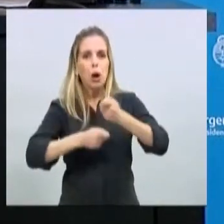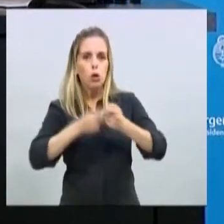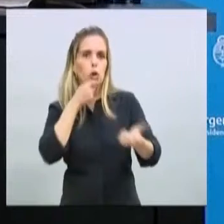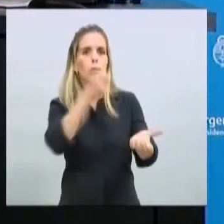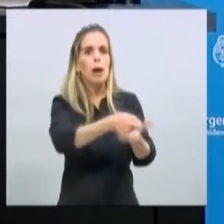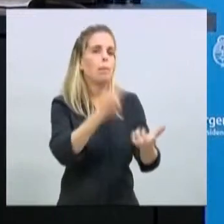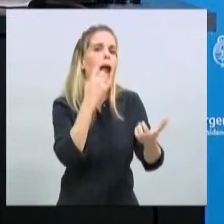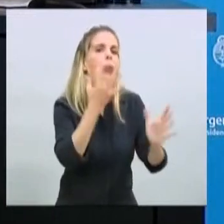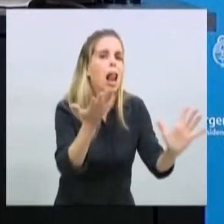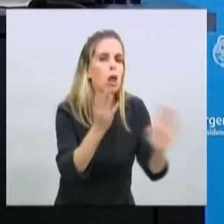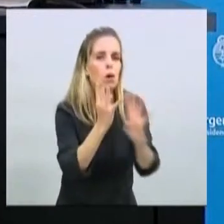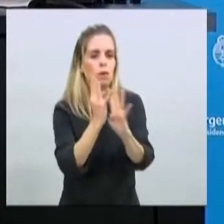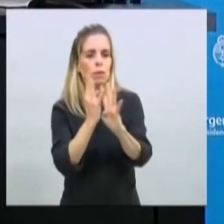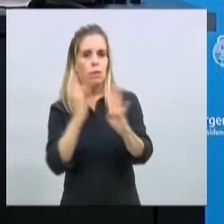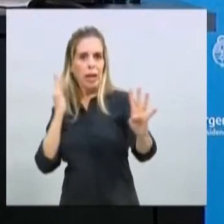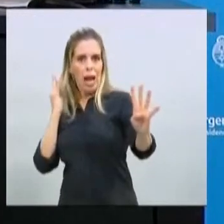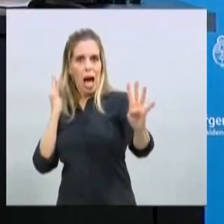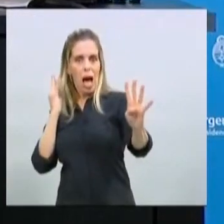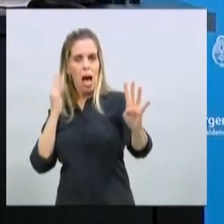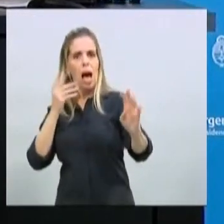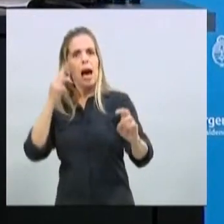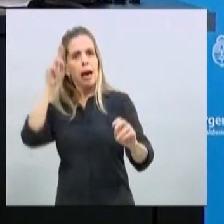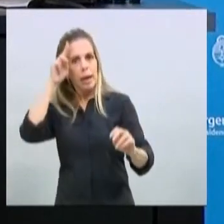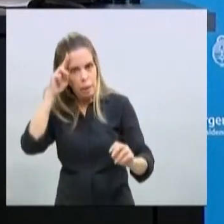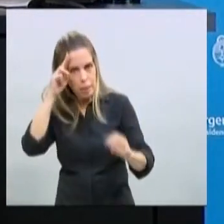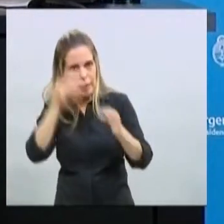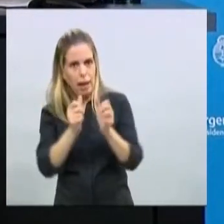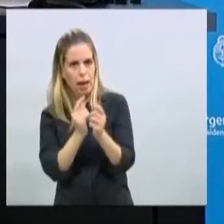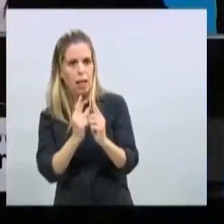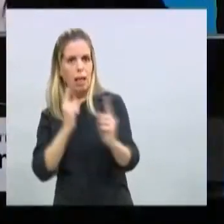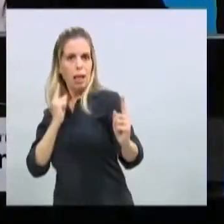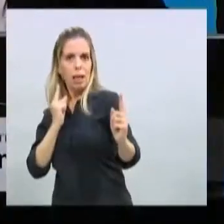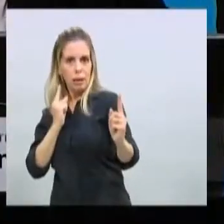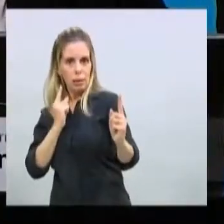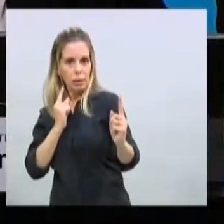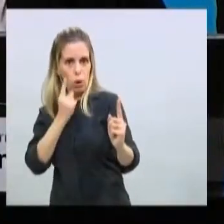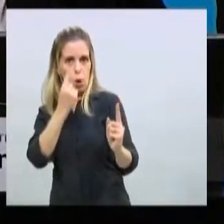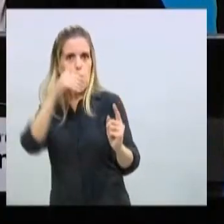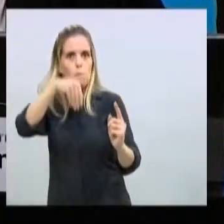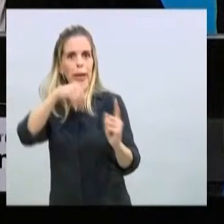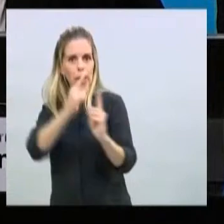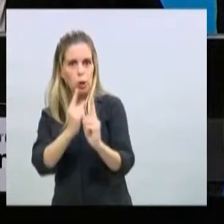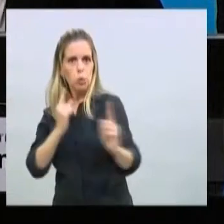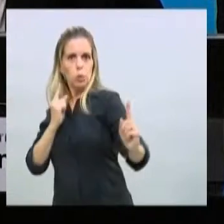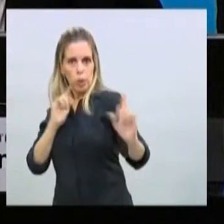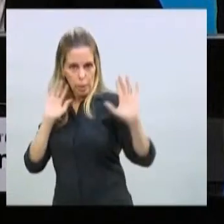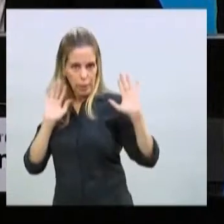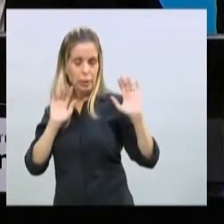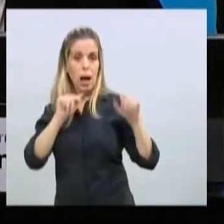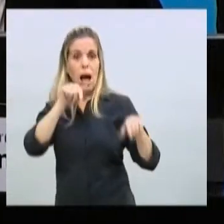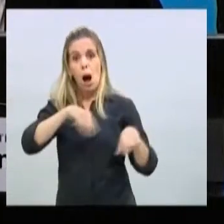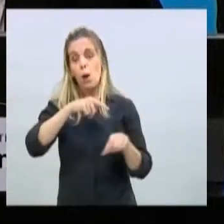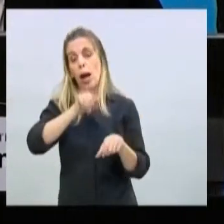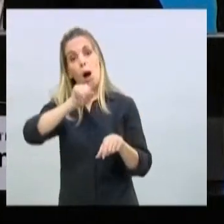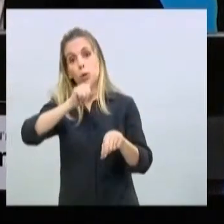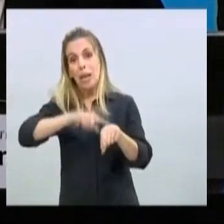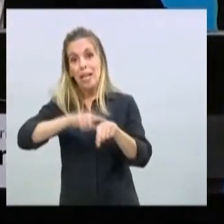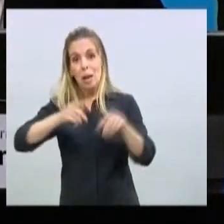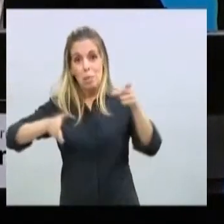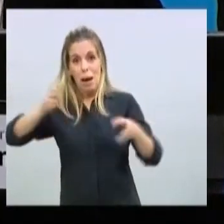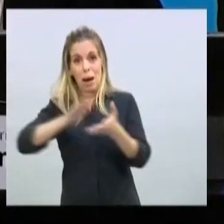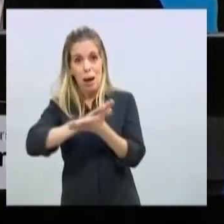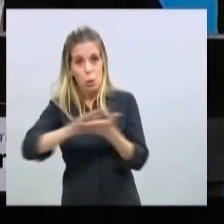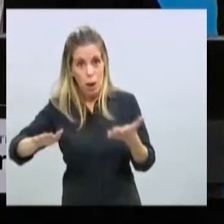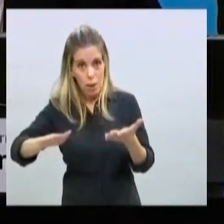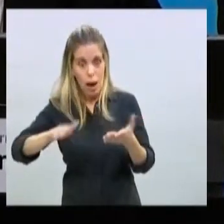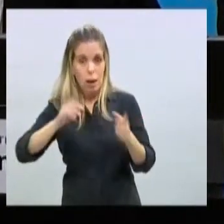metros. La verdad que el comportamiento ha sido muy bueno y el resultado está a la vista. Ahora, en esta nueva etapa de la cuarentena, nosotros le vamos a proponer al Poder